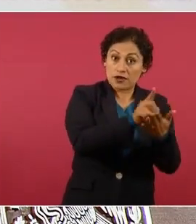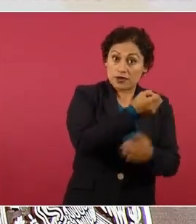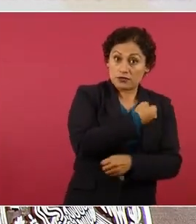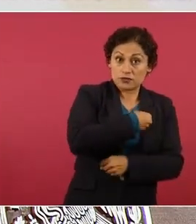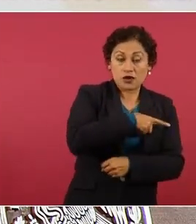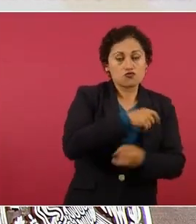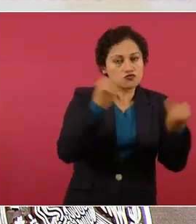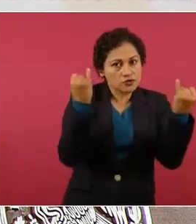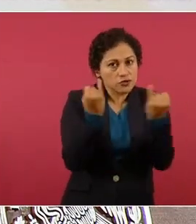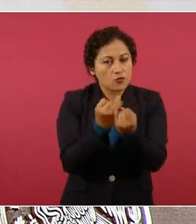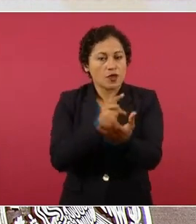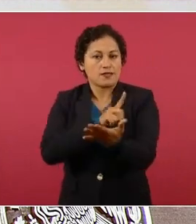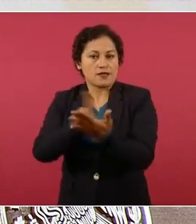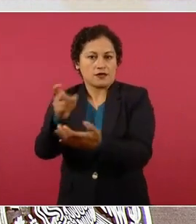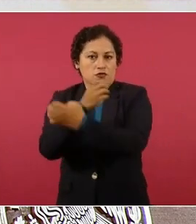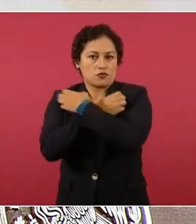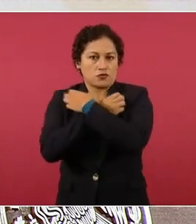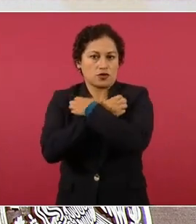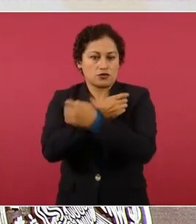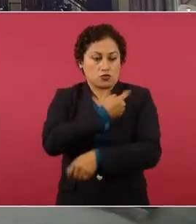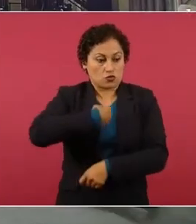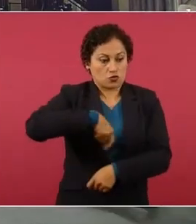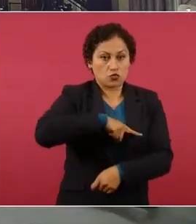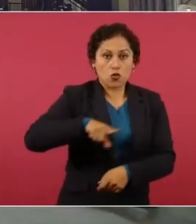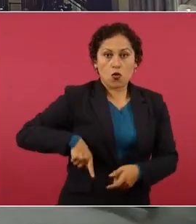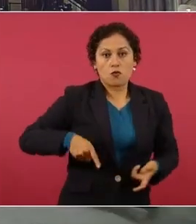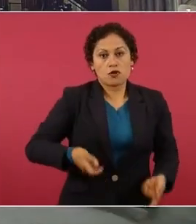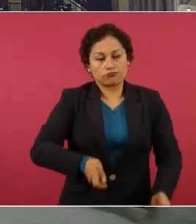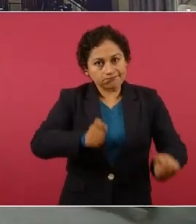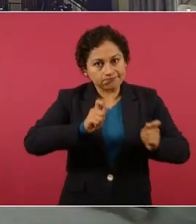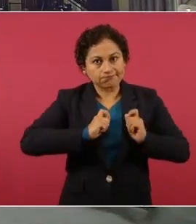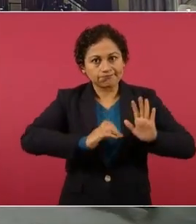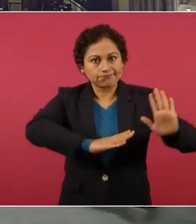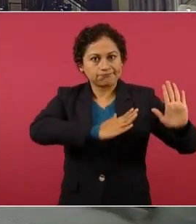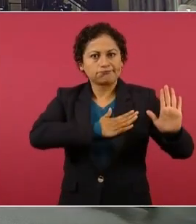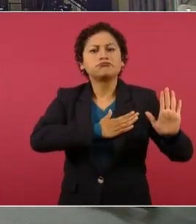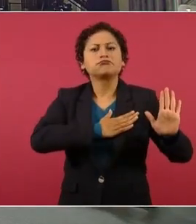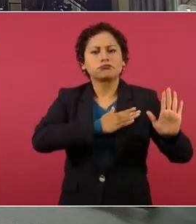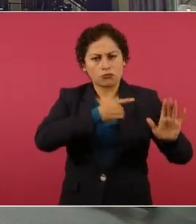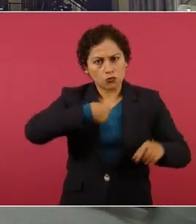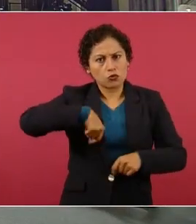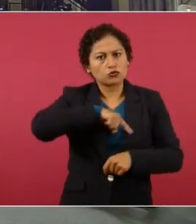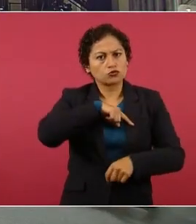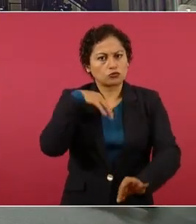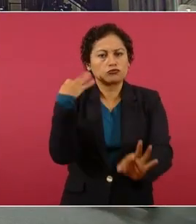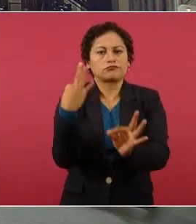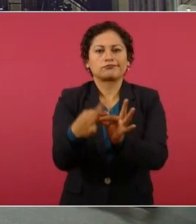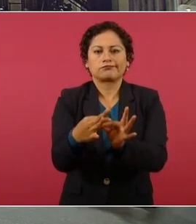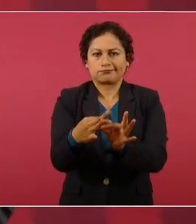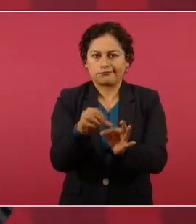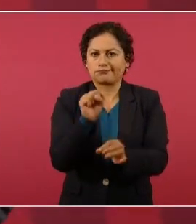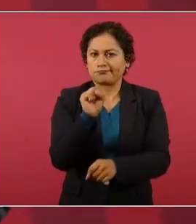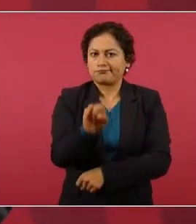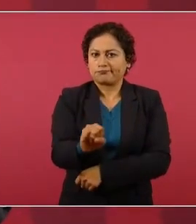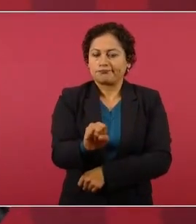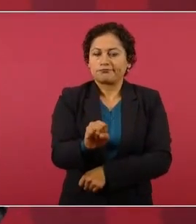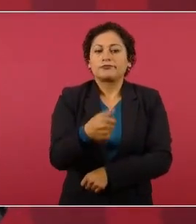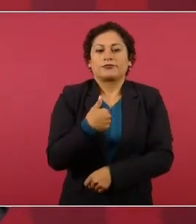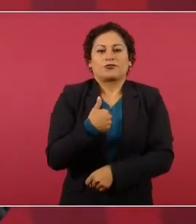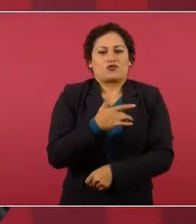es un compromiso que tenemos y lo vamos a cumplir, y me da mucho gusto porque esto lo íbamos a